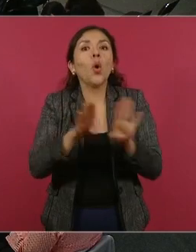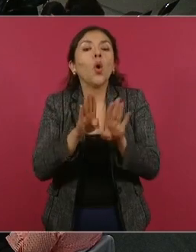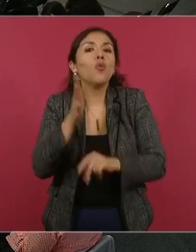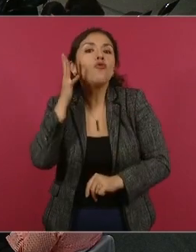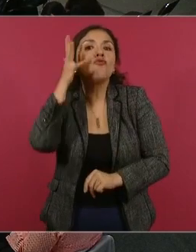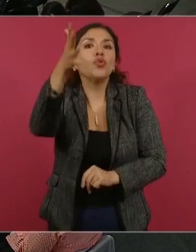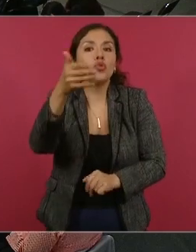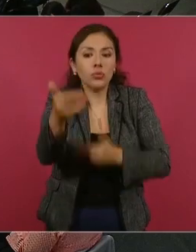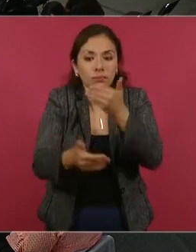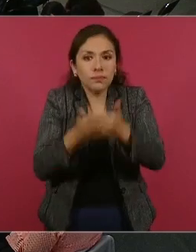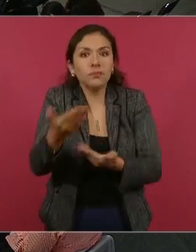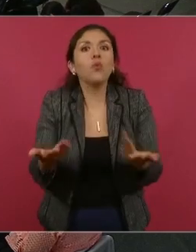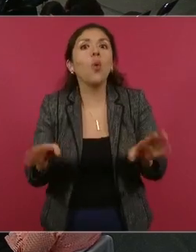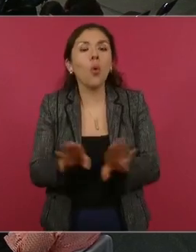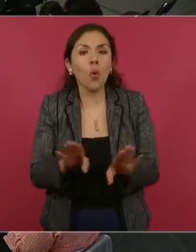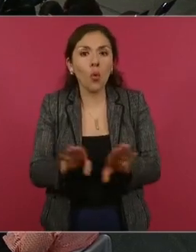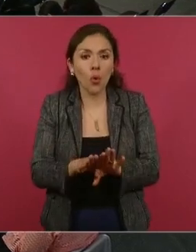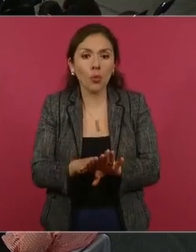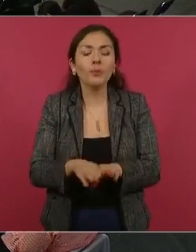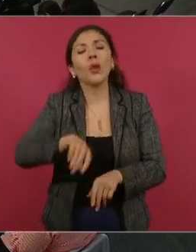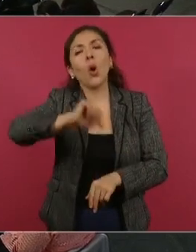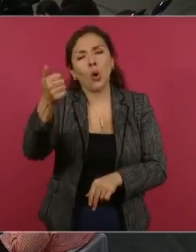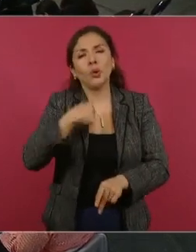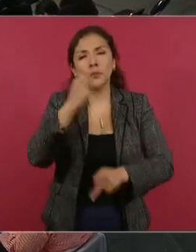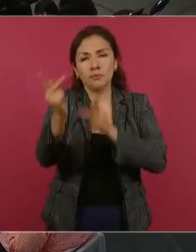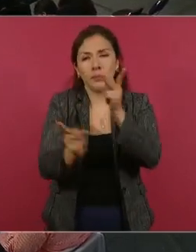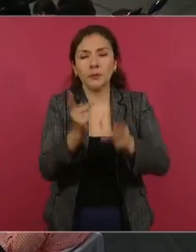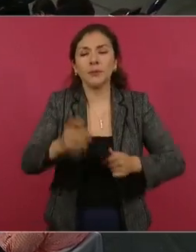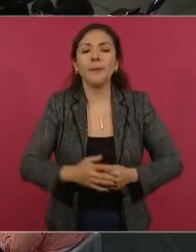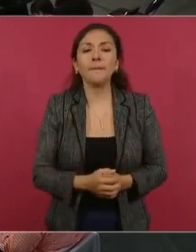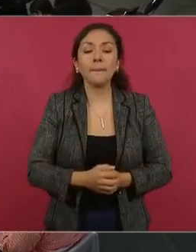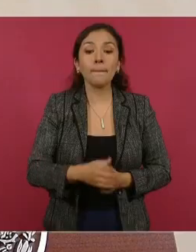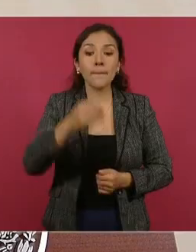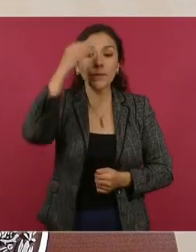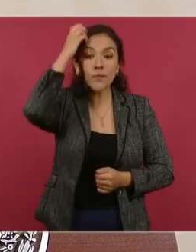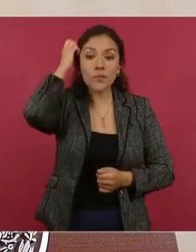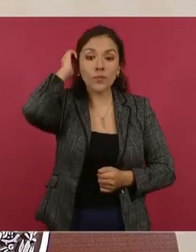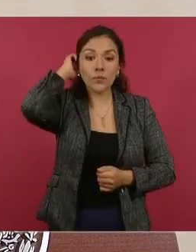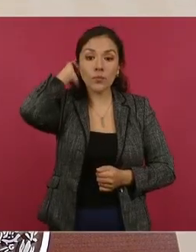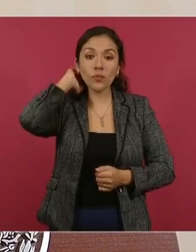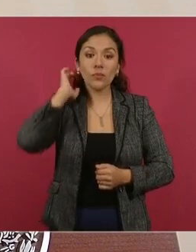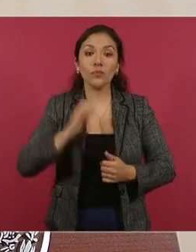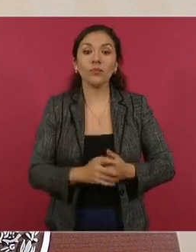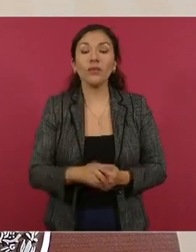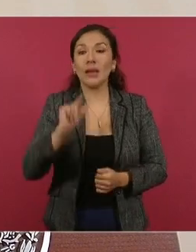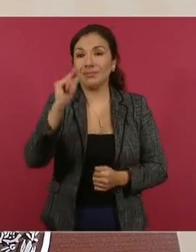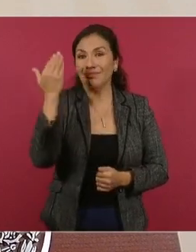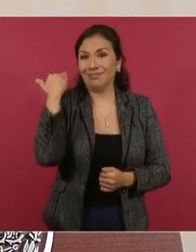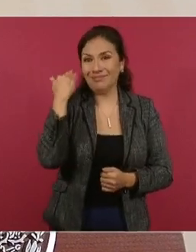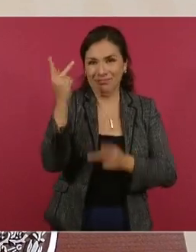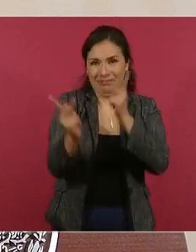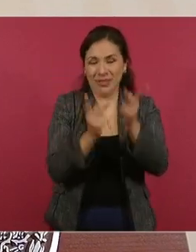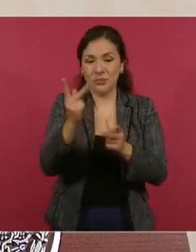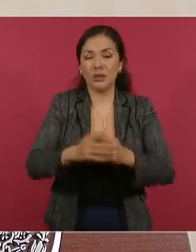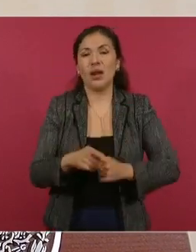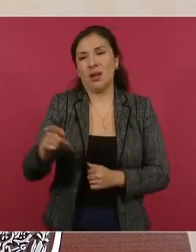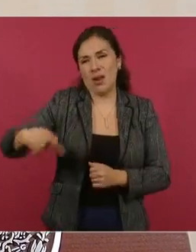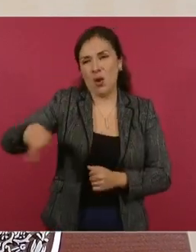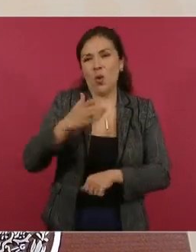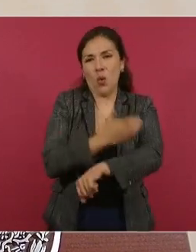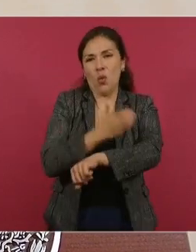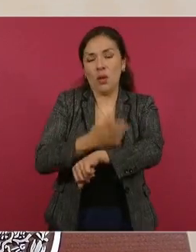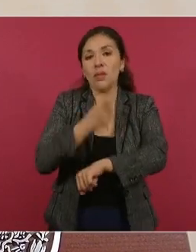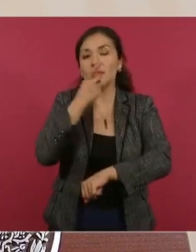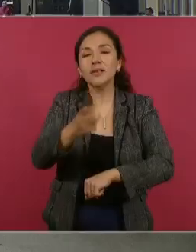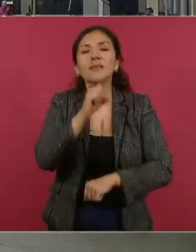puede seguir caminando en ese aspecto. Preguntarle también, presidente, porque le comentaban hace un momento los compañeros